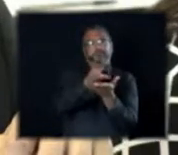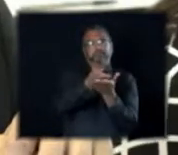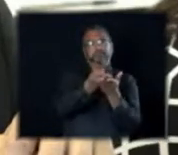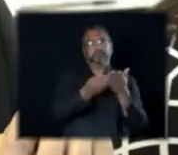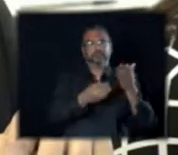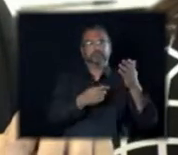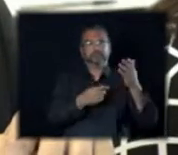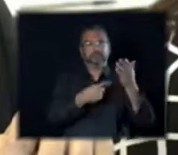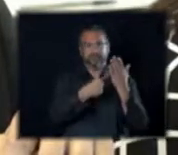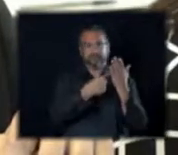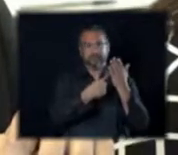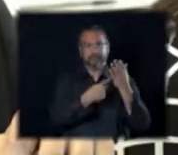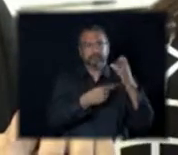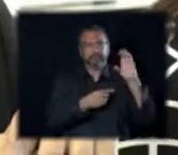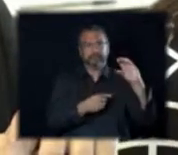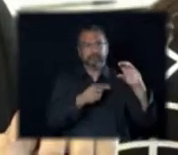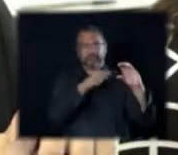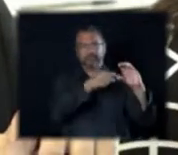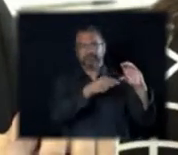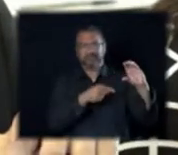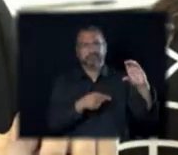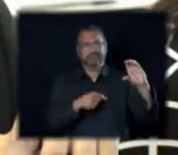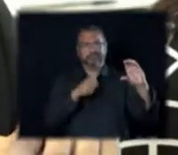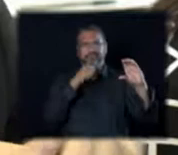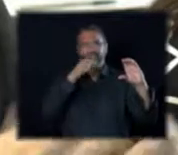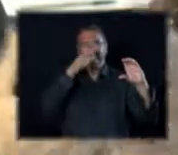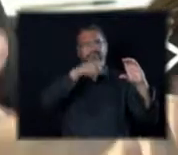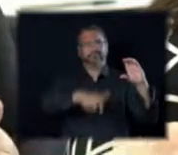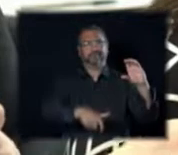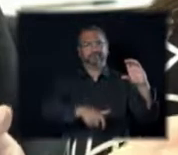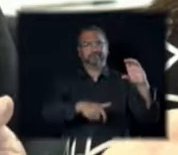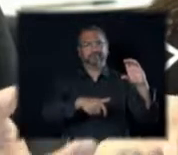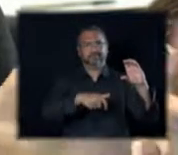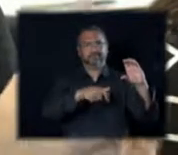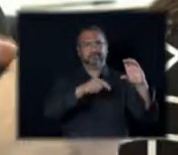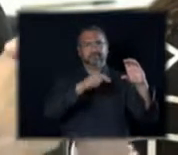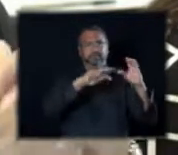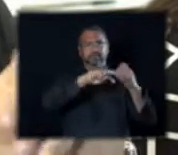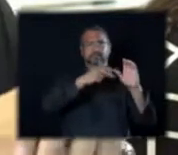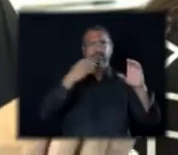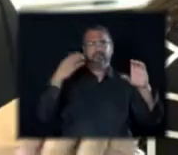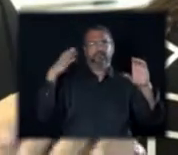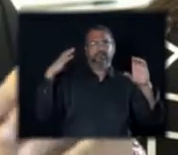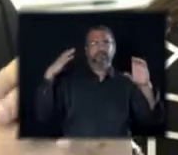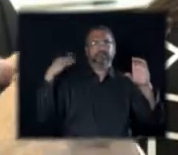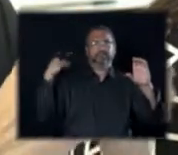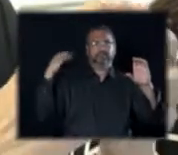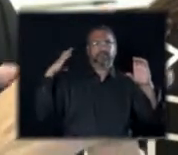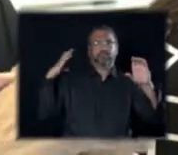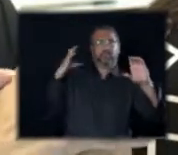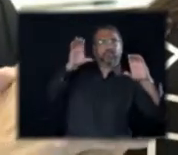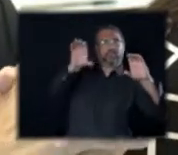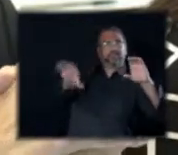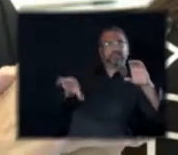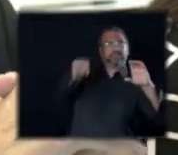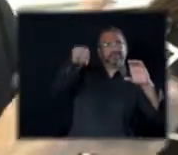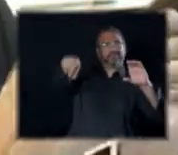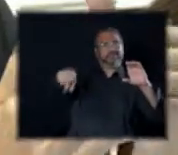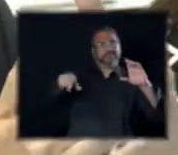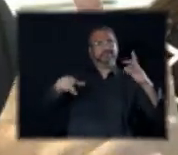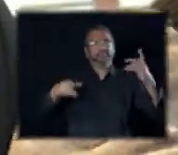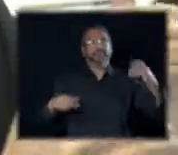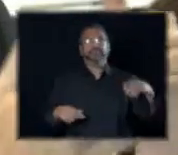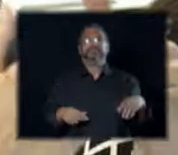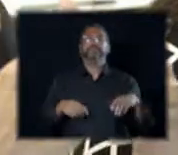no entra al presupuesto. Así que cuando se llegan a las vistas de presupuesto, no tienen que rendir cuentas sobre él.